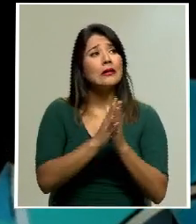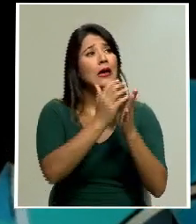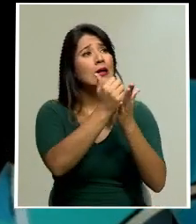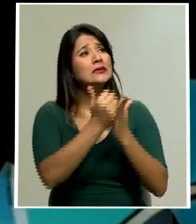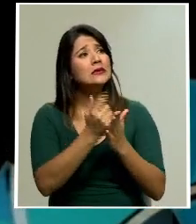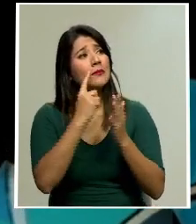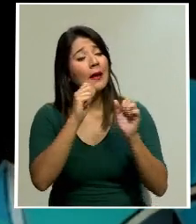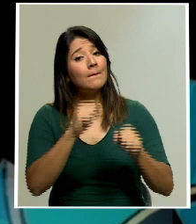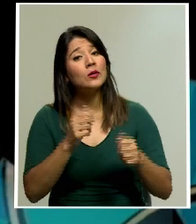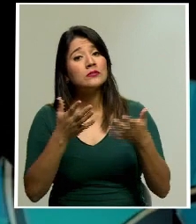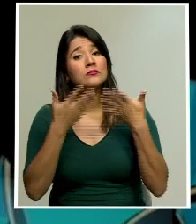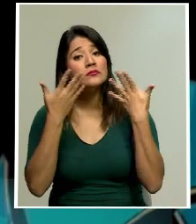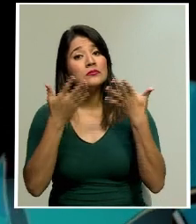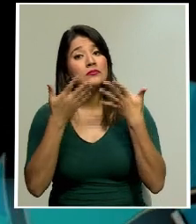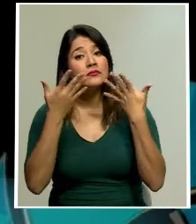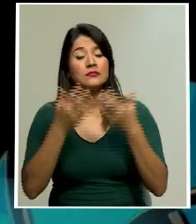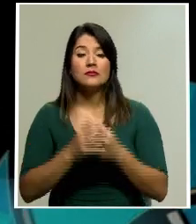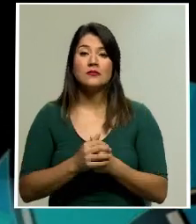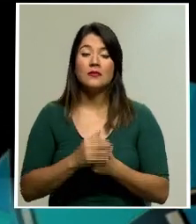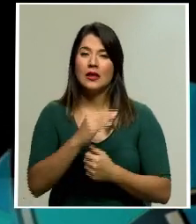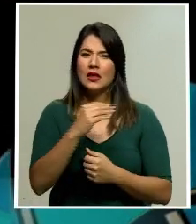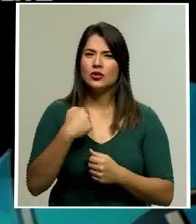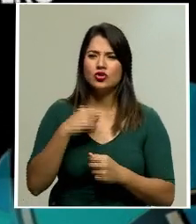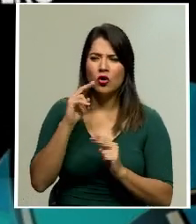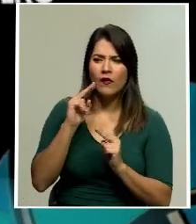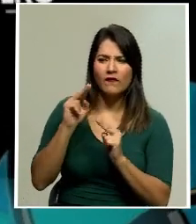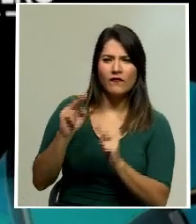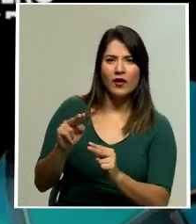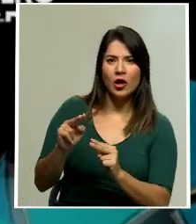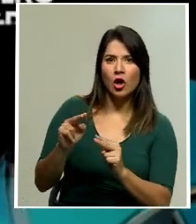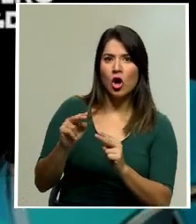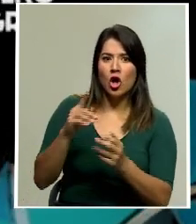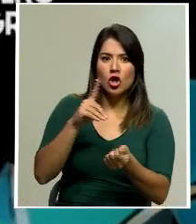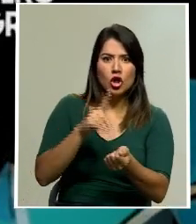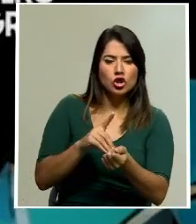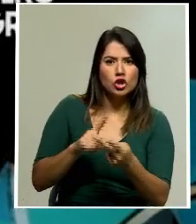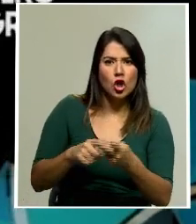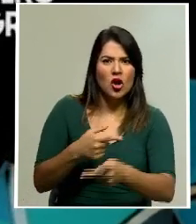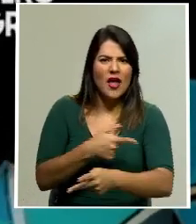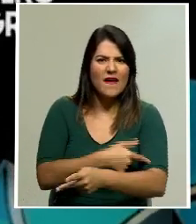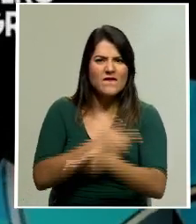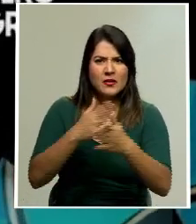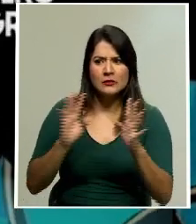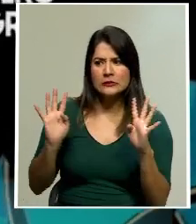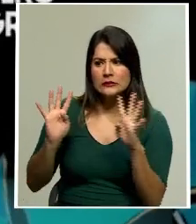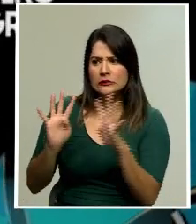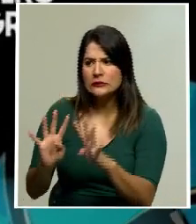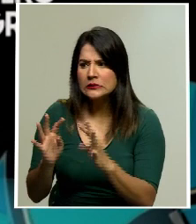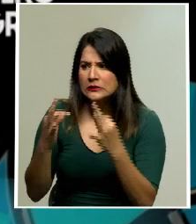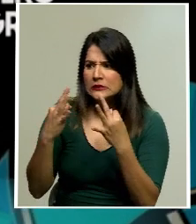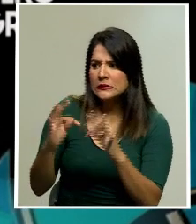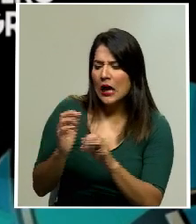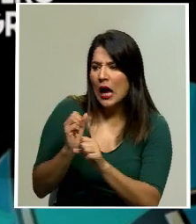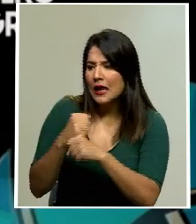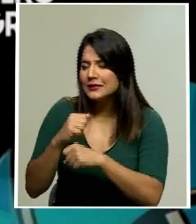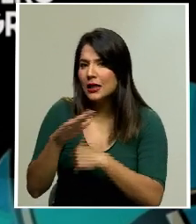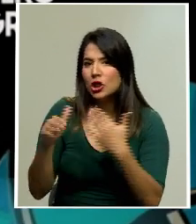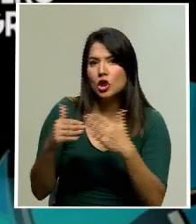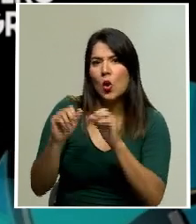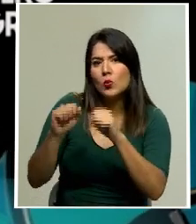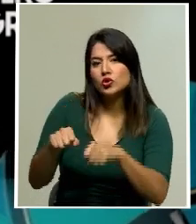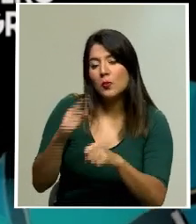para respirar. Y viendo el equipo de médicos y enfermería haciendo todo lo posible para